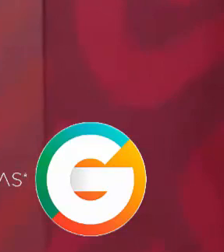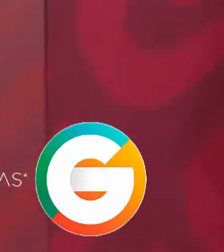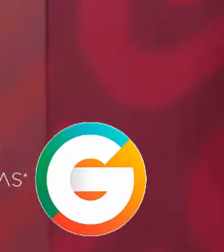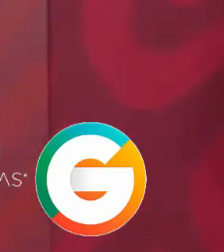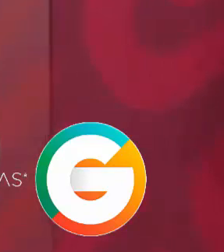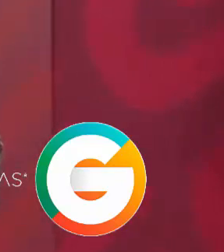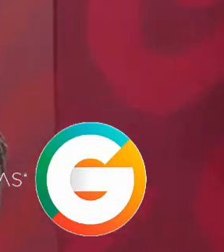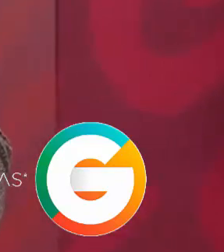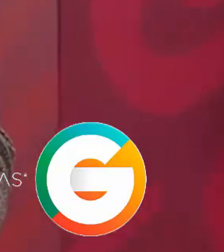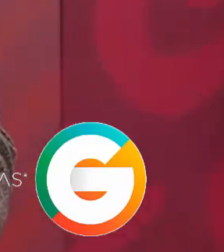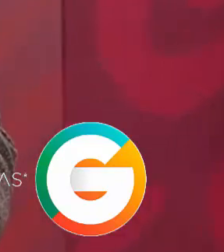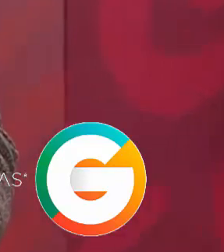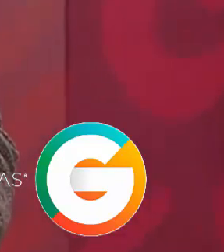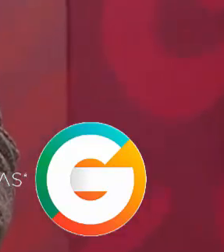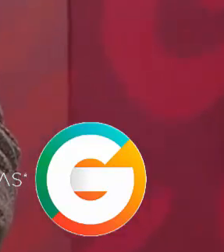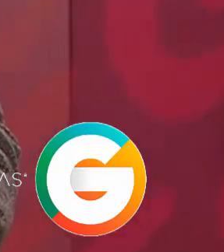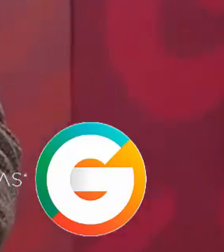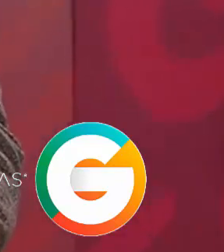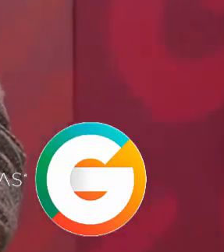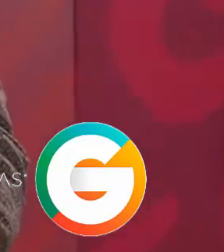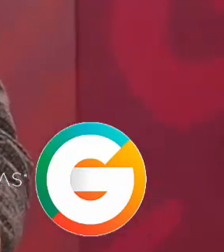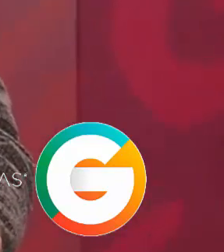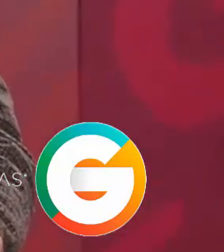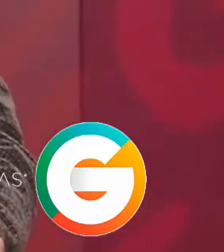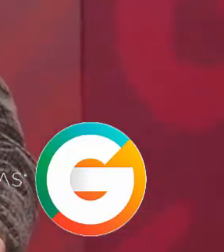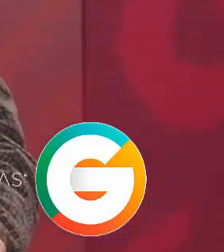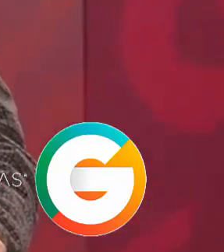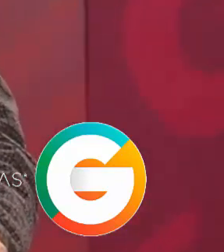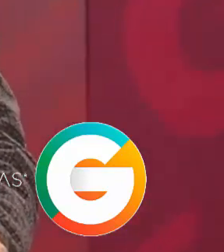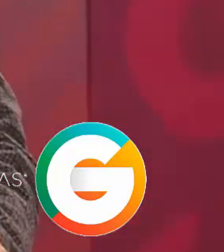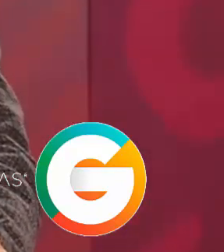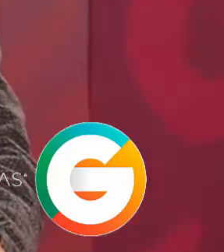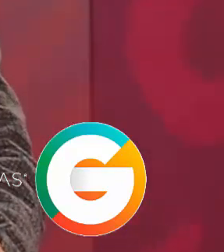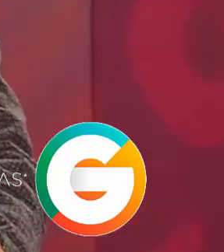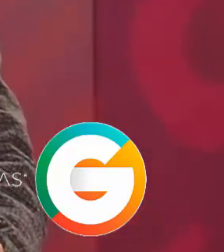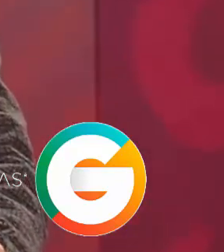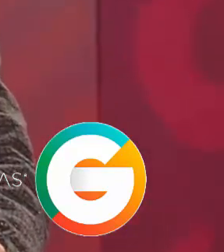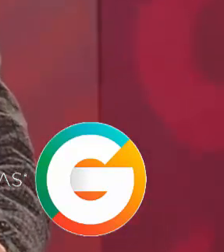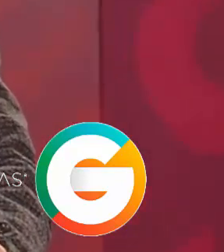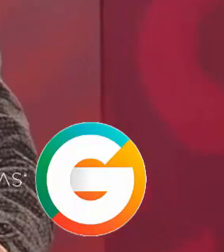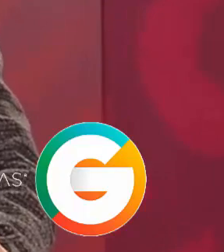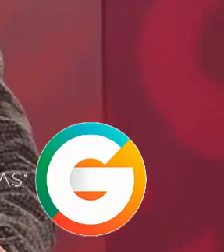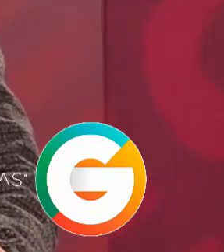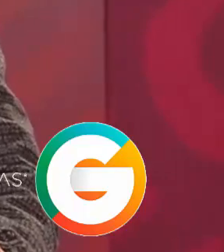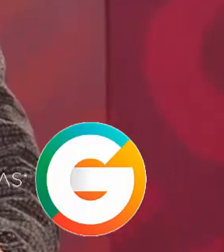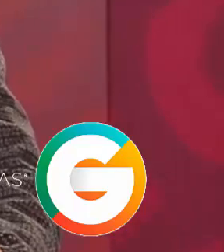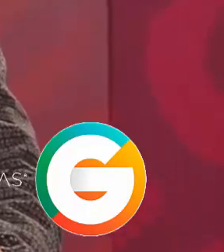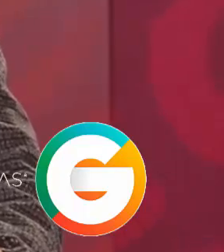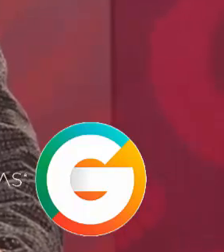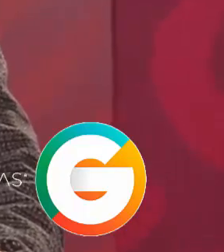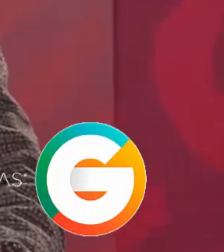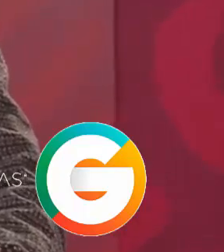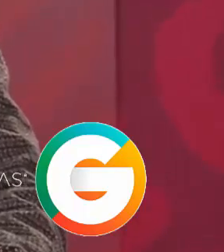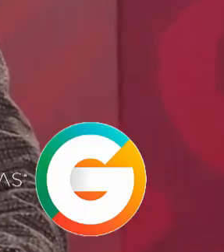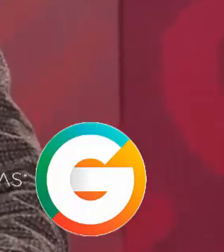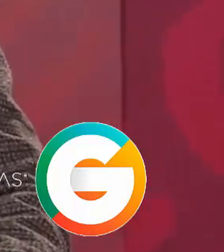¿Qué contratos recibieron de Pemex? ¿Quién los autorizó?